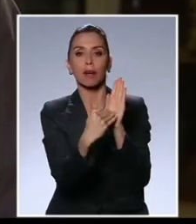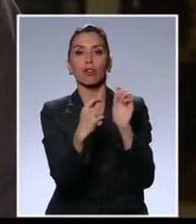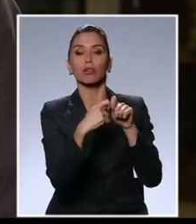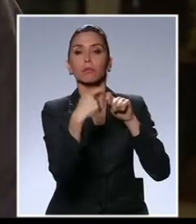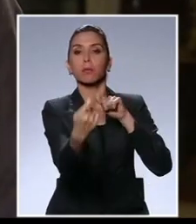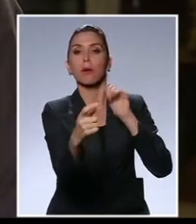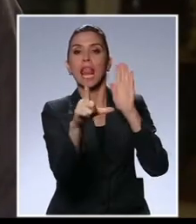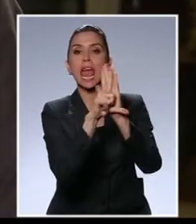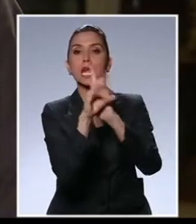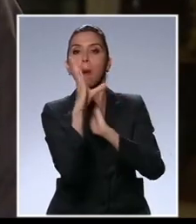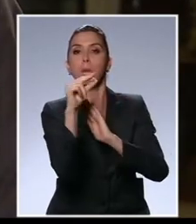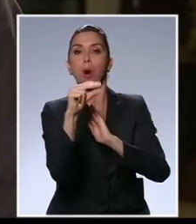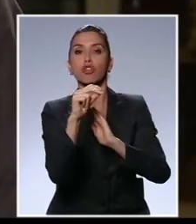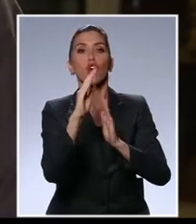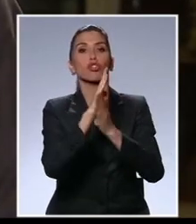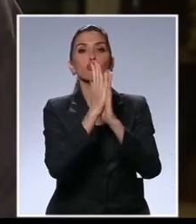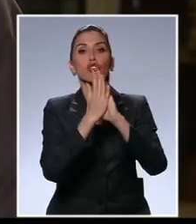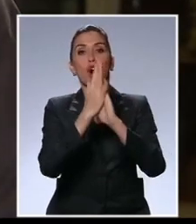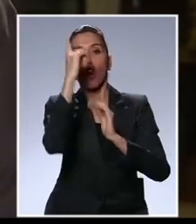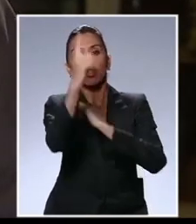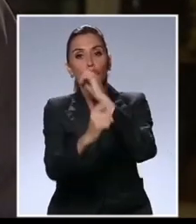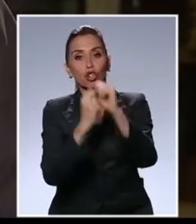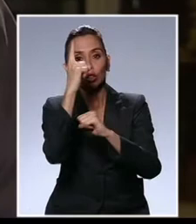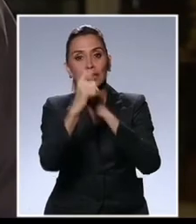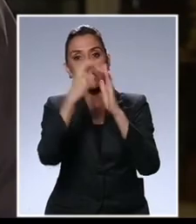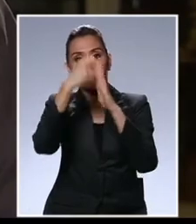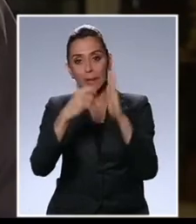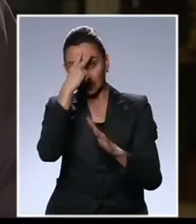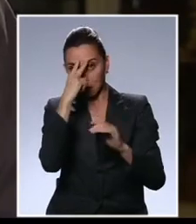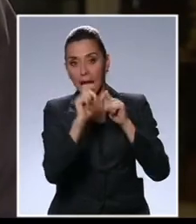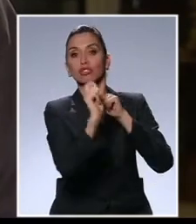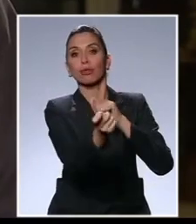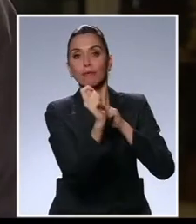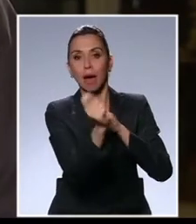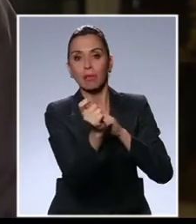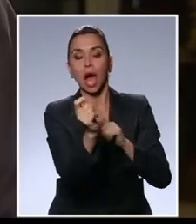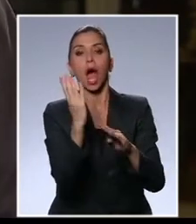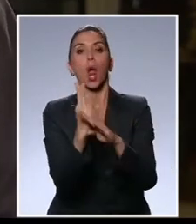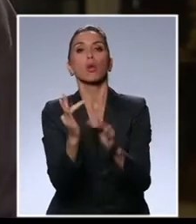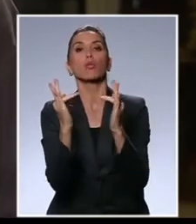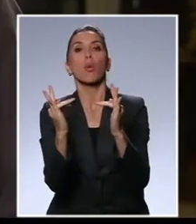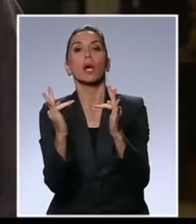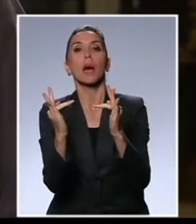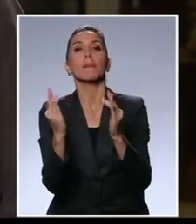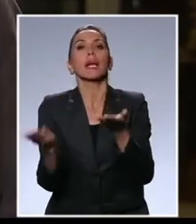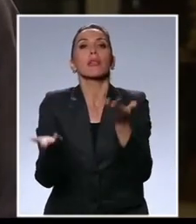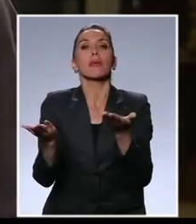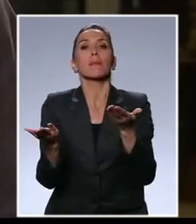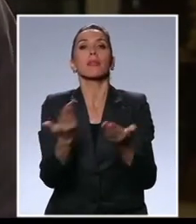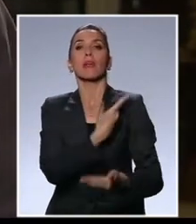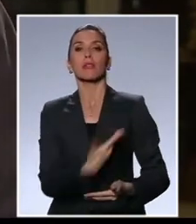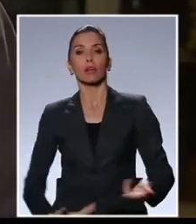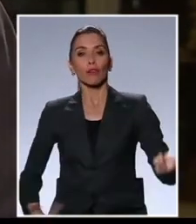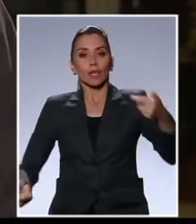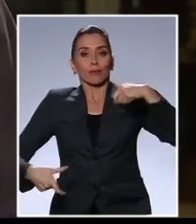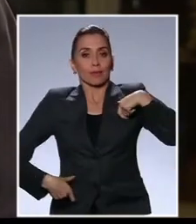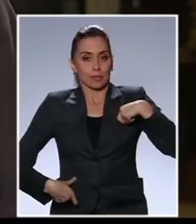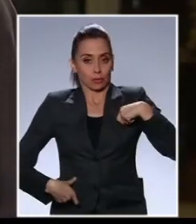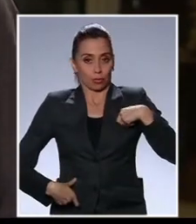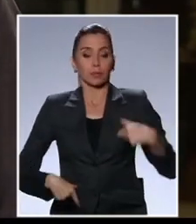entregará por ley todos los meses de marzo de cada año para que nunca más queda voluntad del gobierno de turno